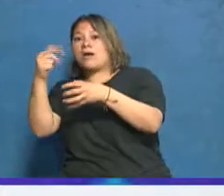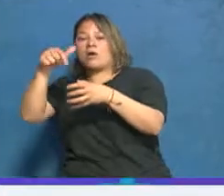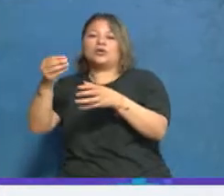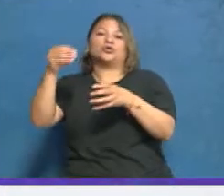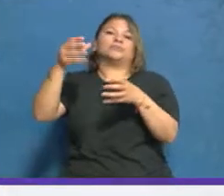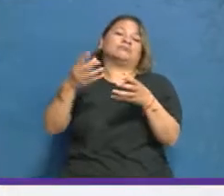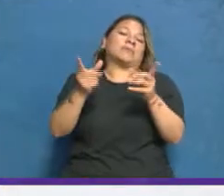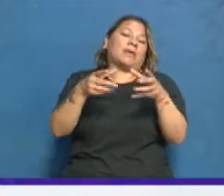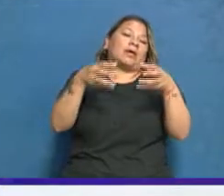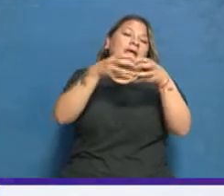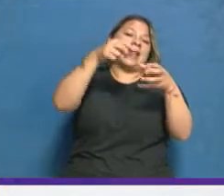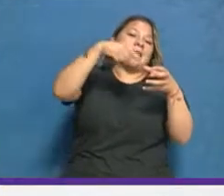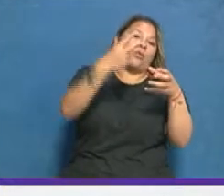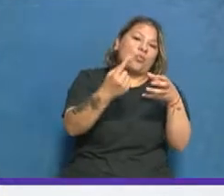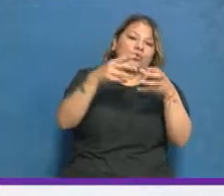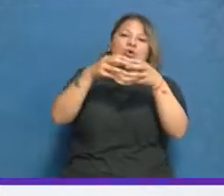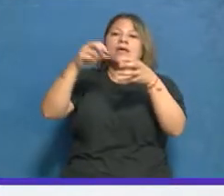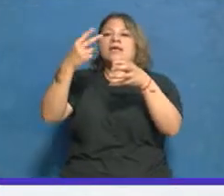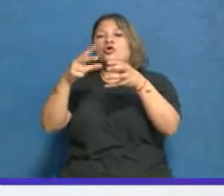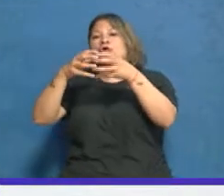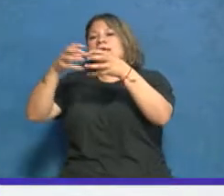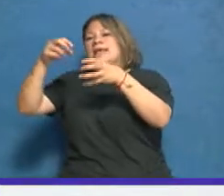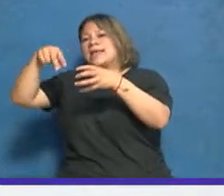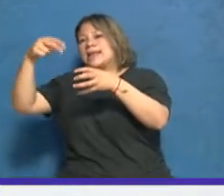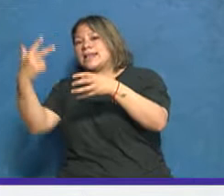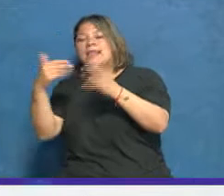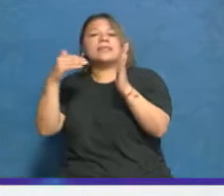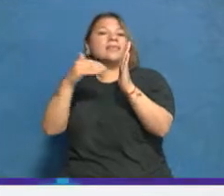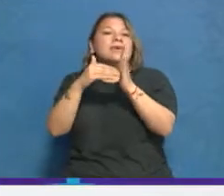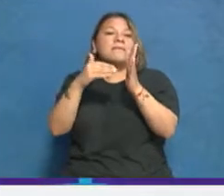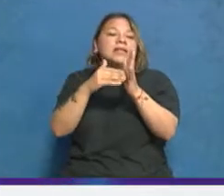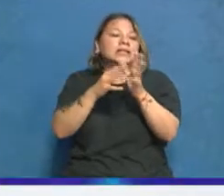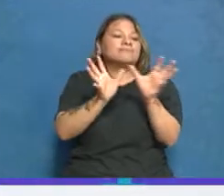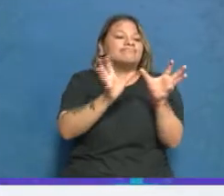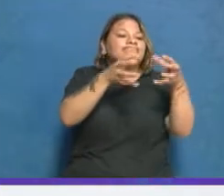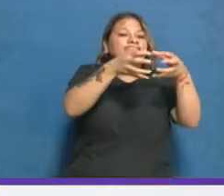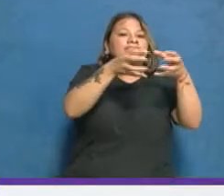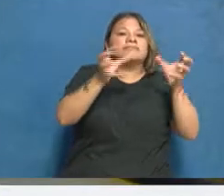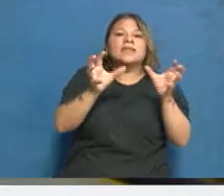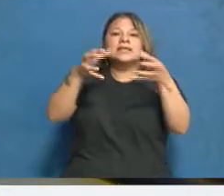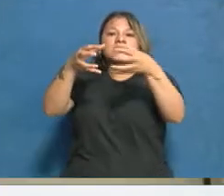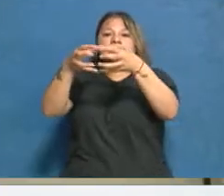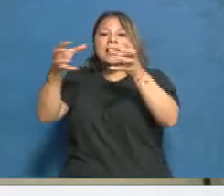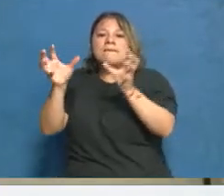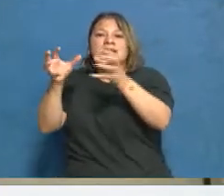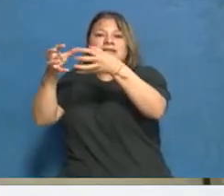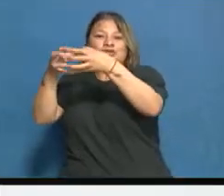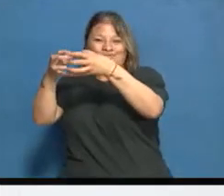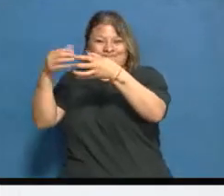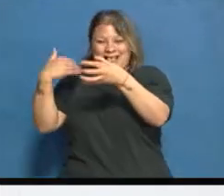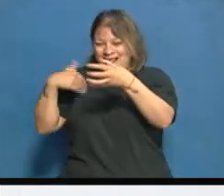N1, N2, N3 según esta segmentación que se hizo a nivel nacional, por lo